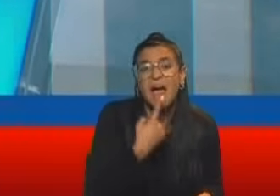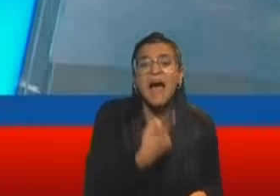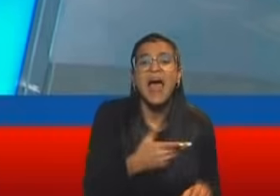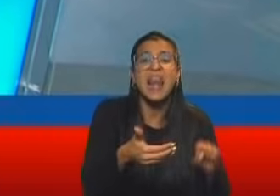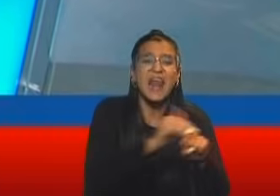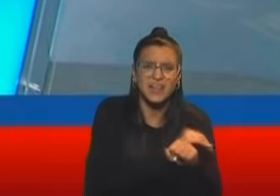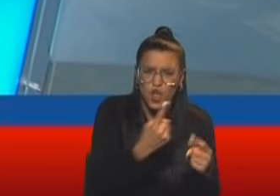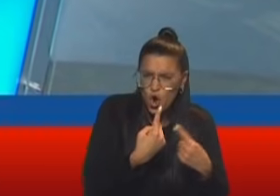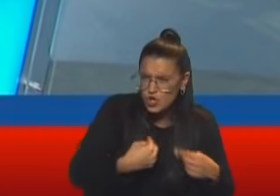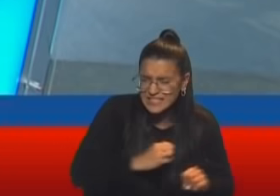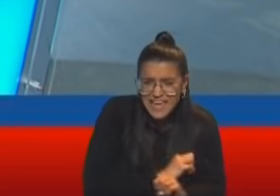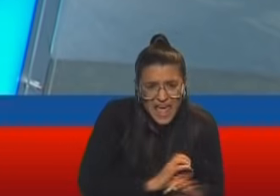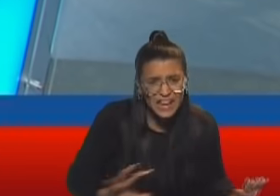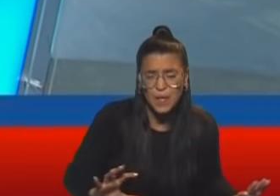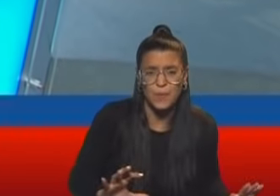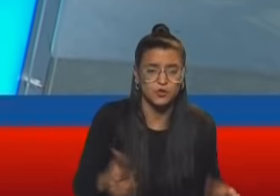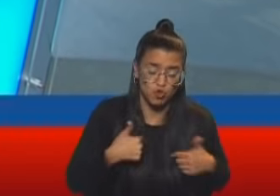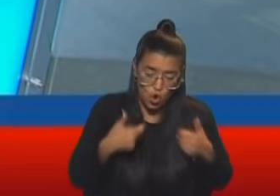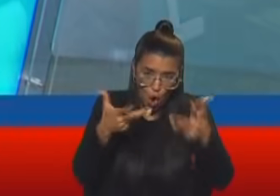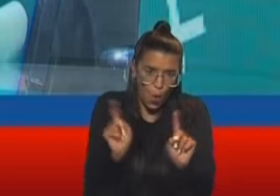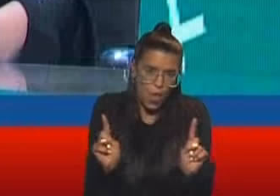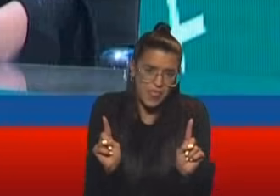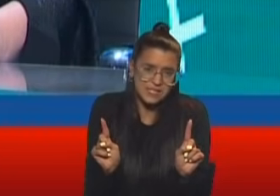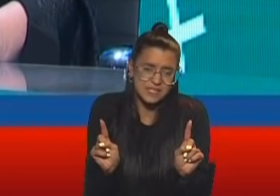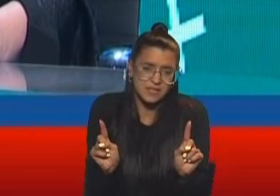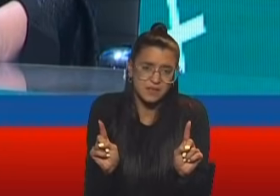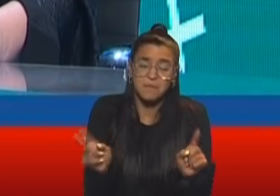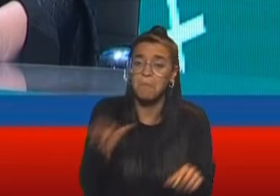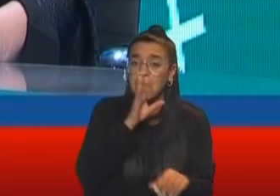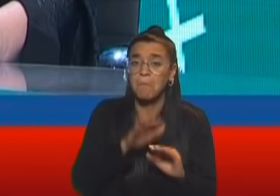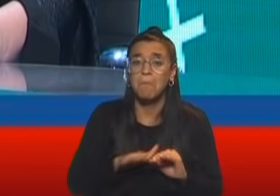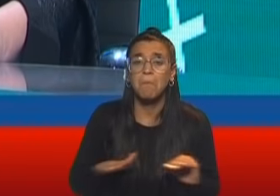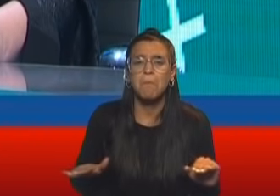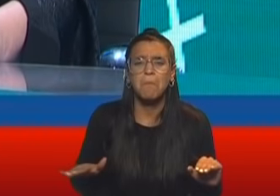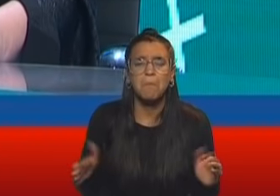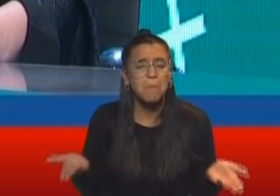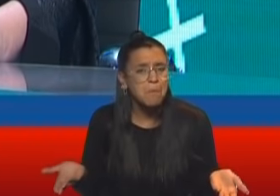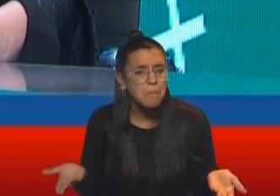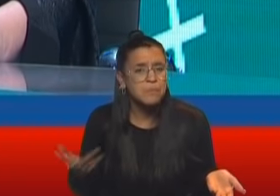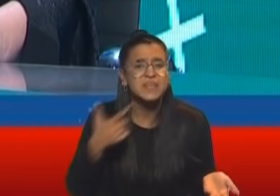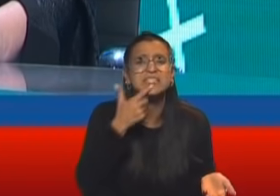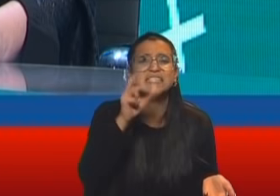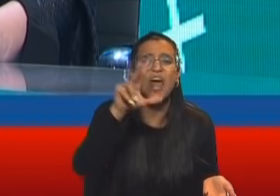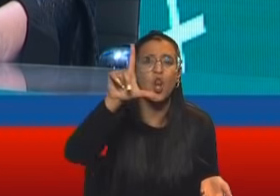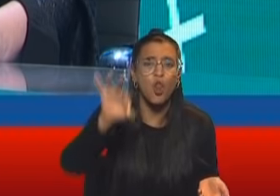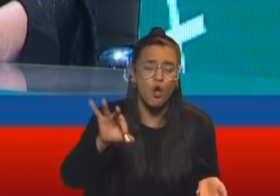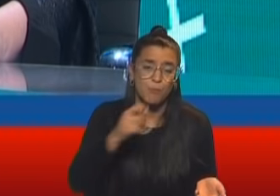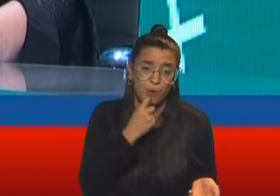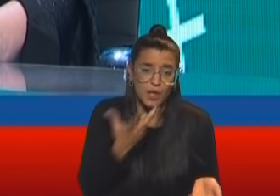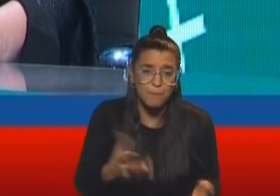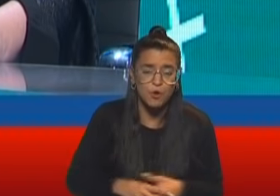Larreta cosas irreproducibles, que no las voy a reproducir, nadie dice nada. Beatriz Arlo, por